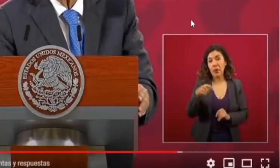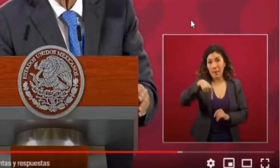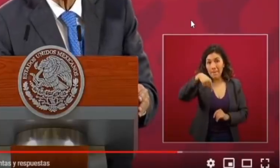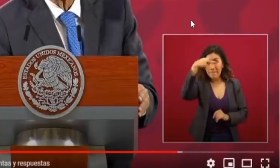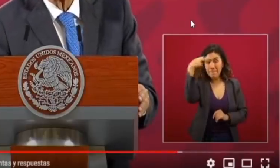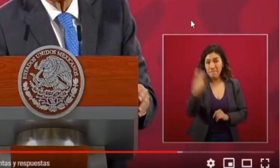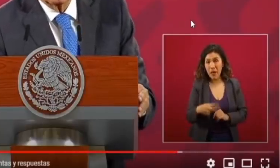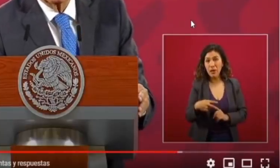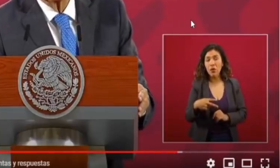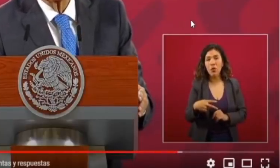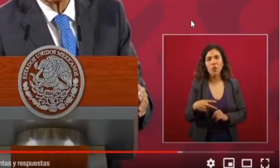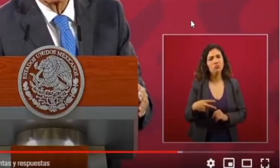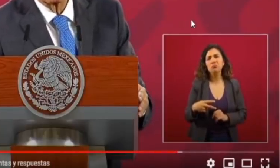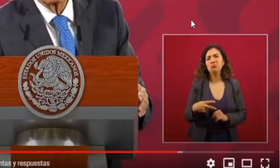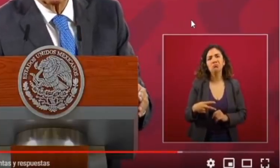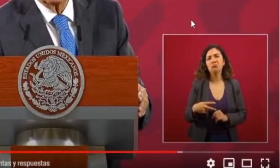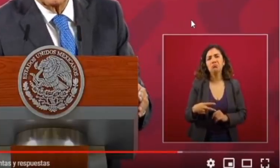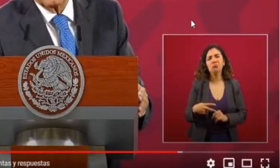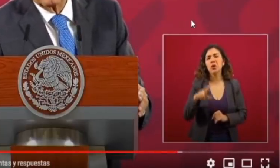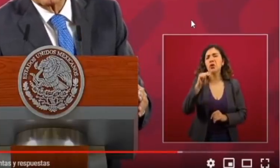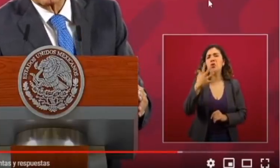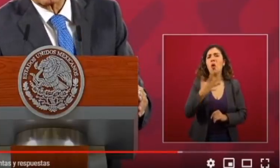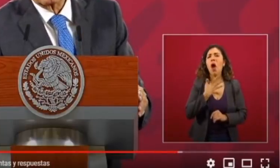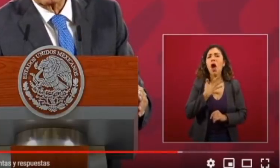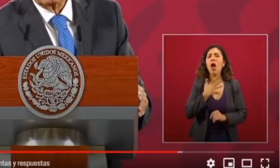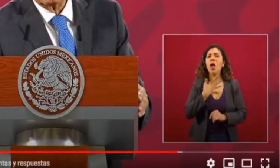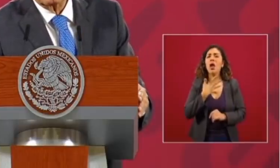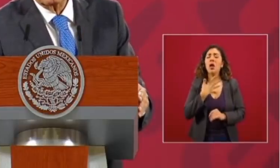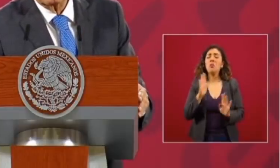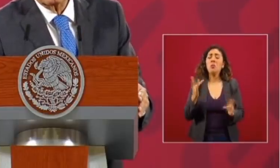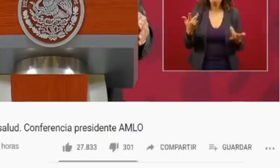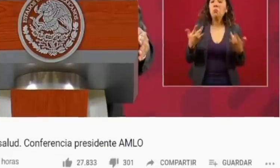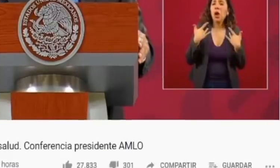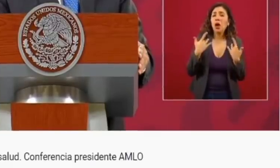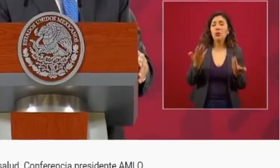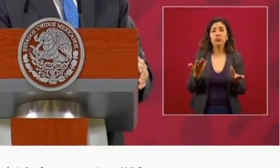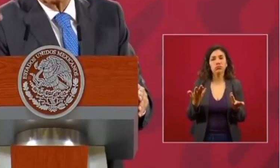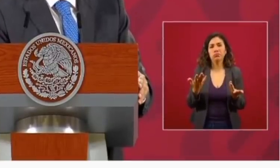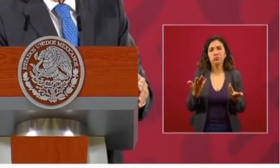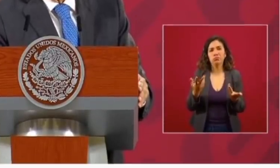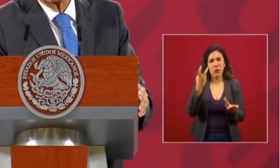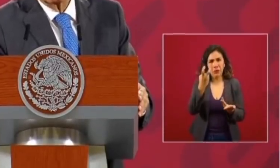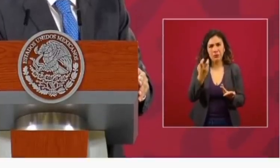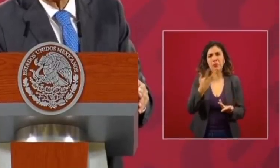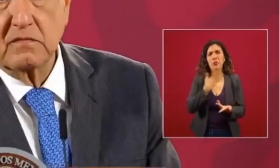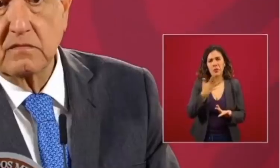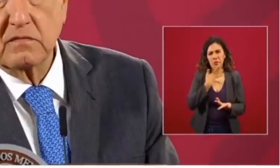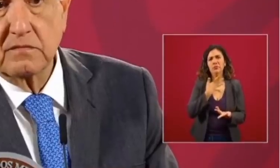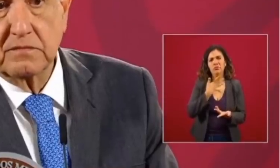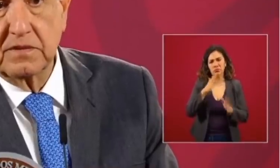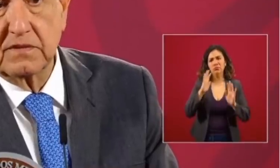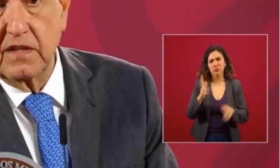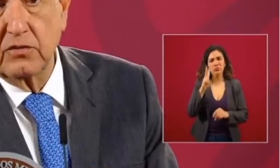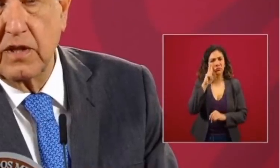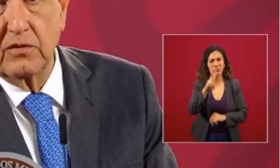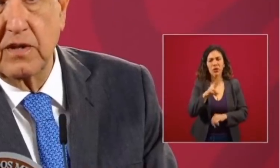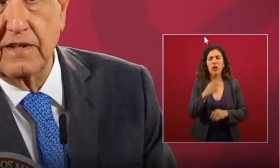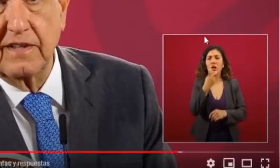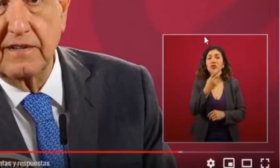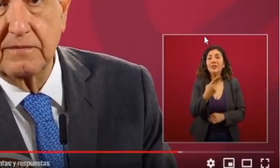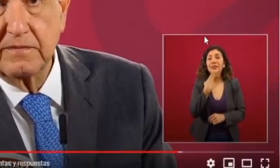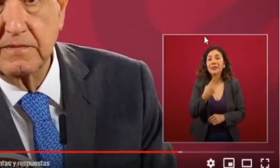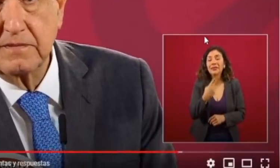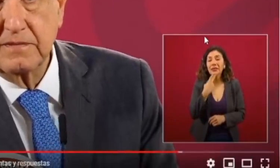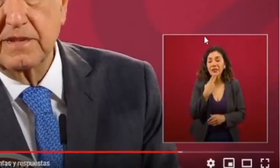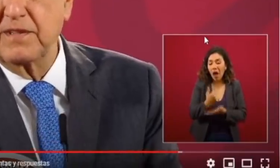que en México no hay impunidad y eso está pues ayudando